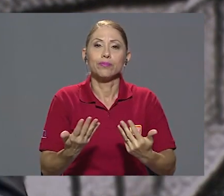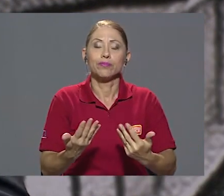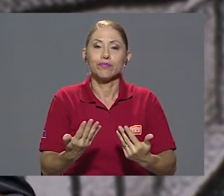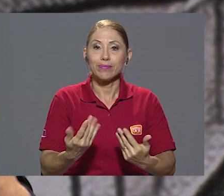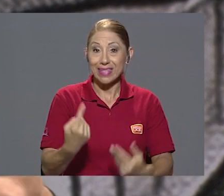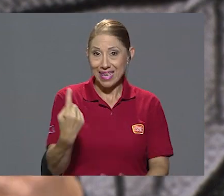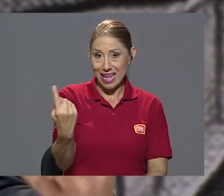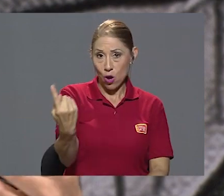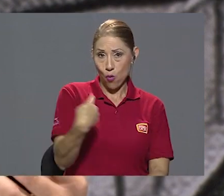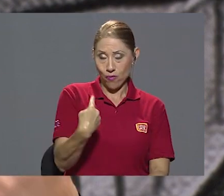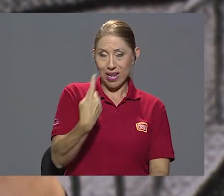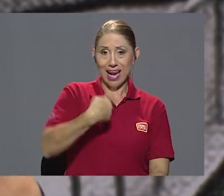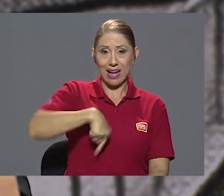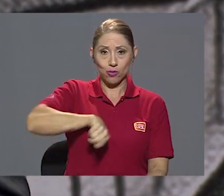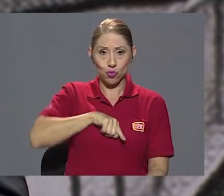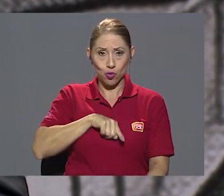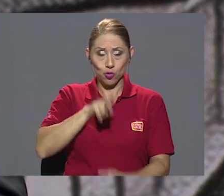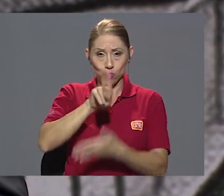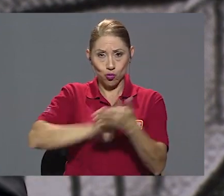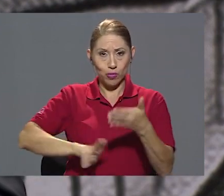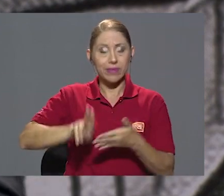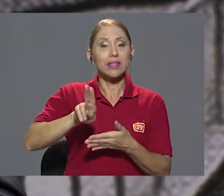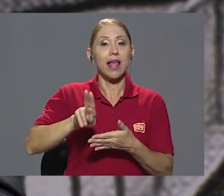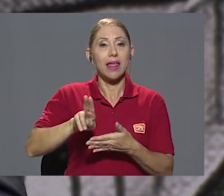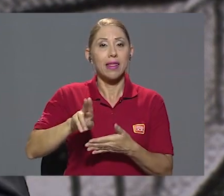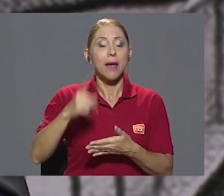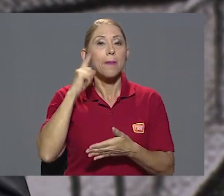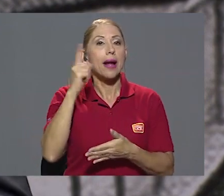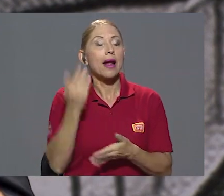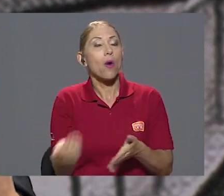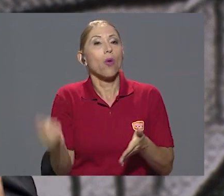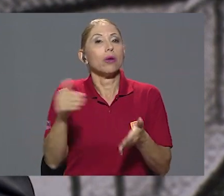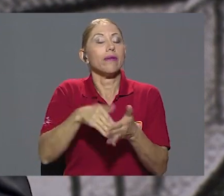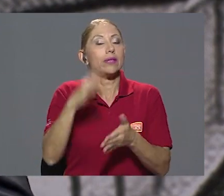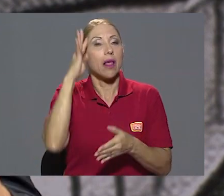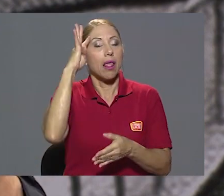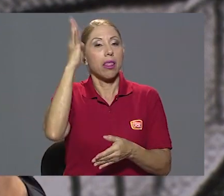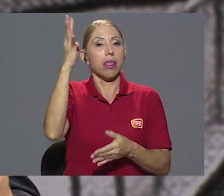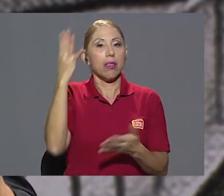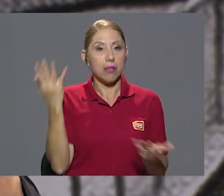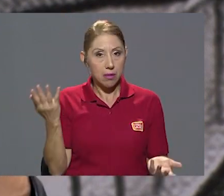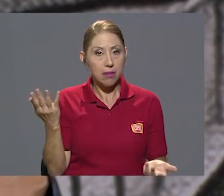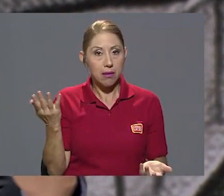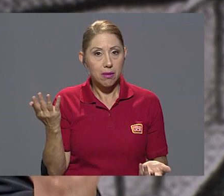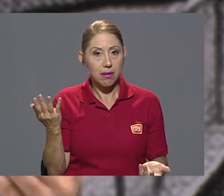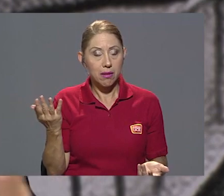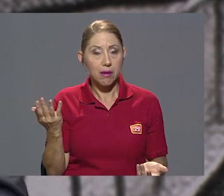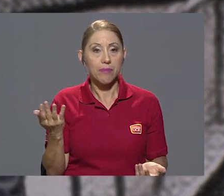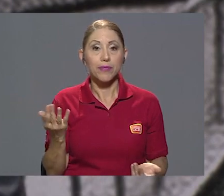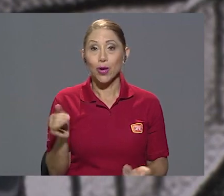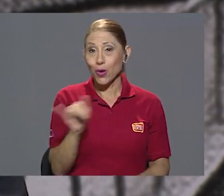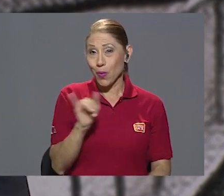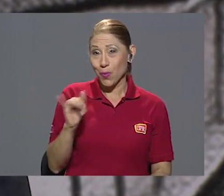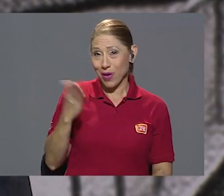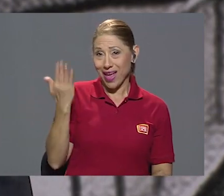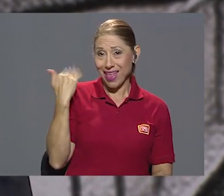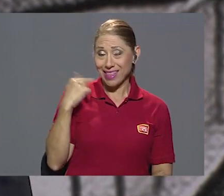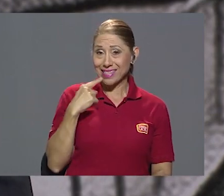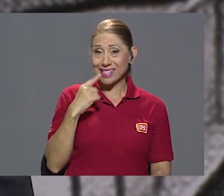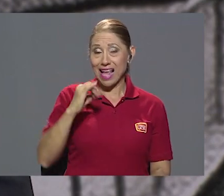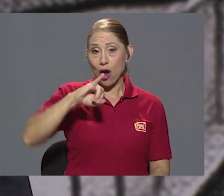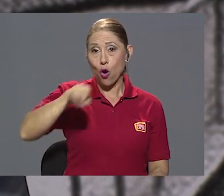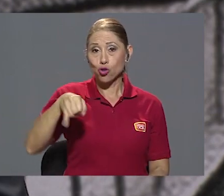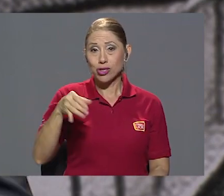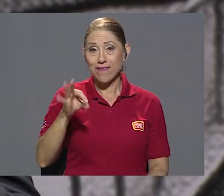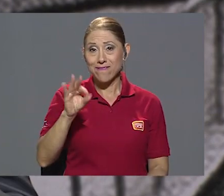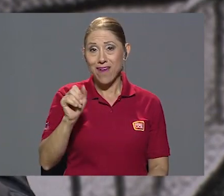que nos obliga como universidades también a reinventarnos. Un poco lo que José Fabio